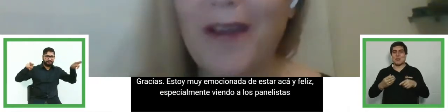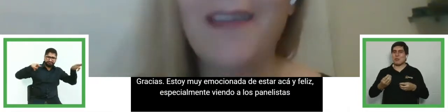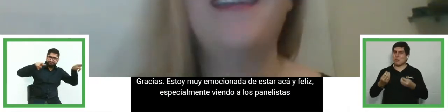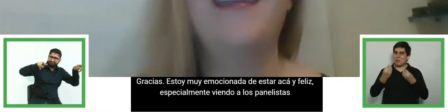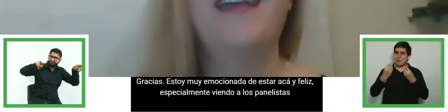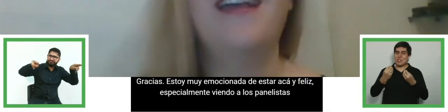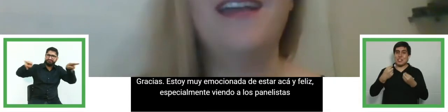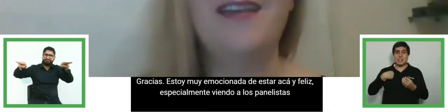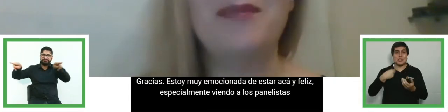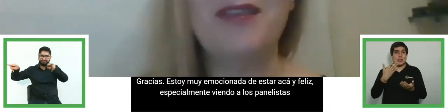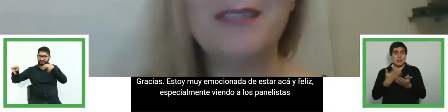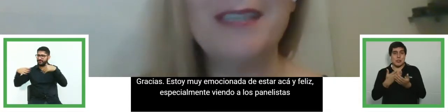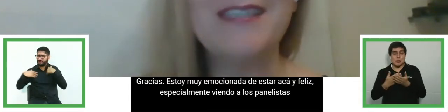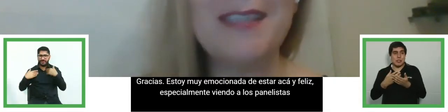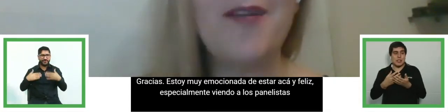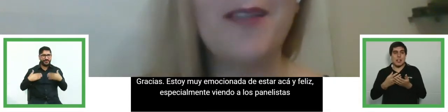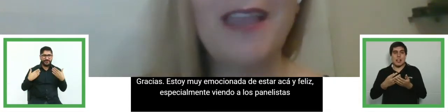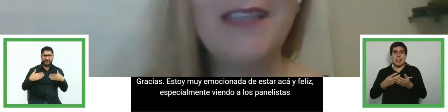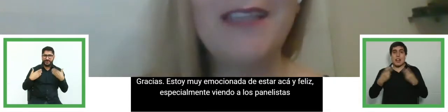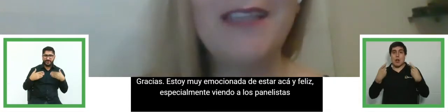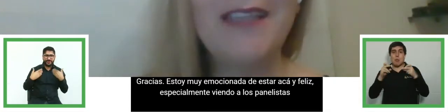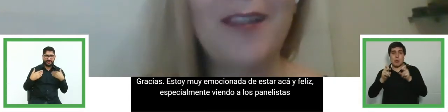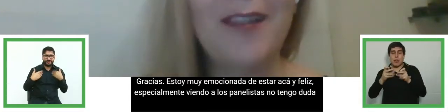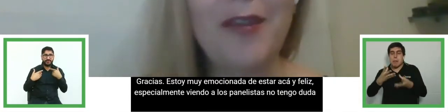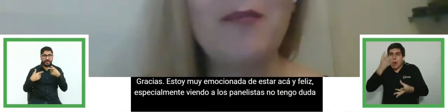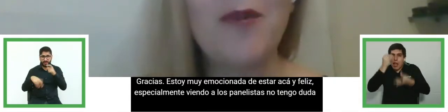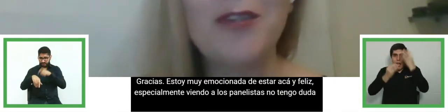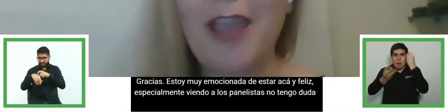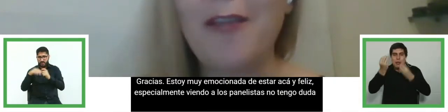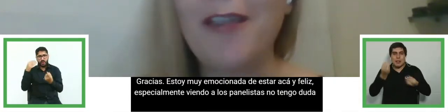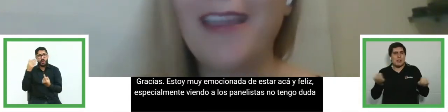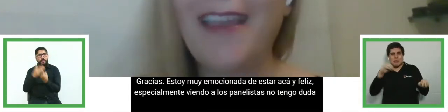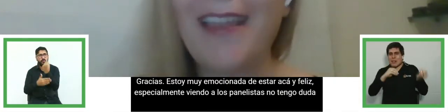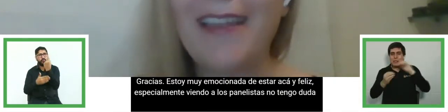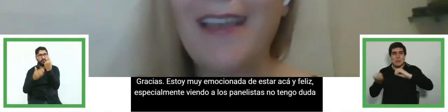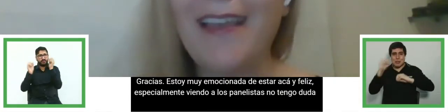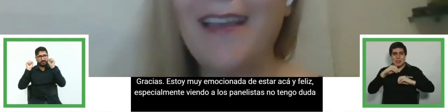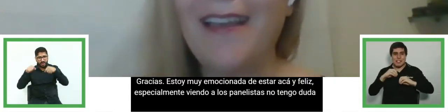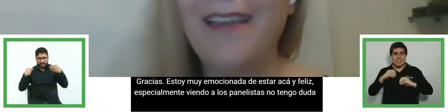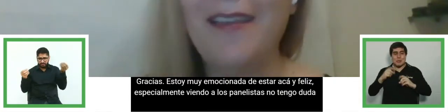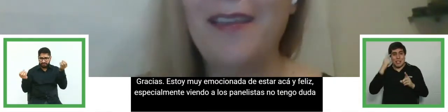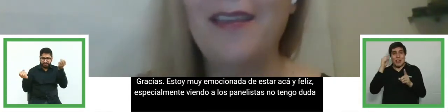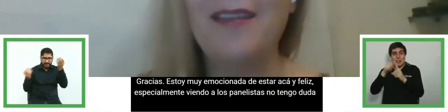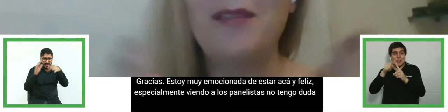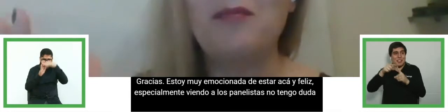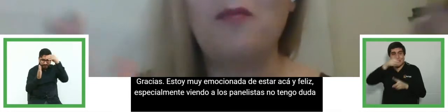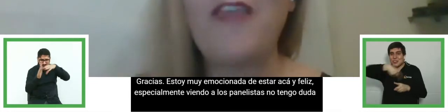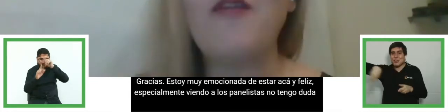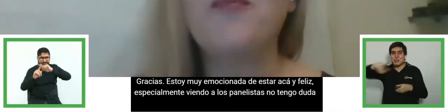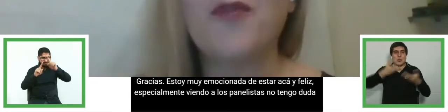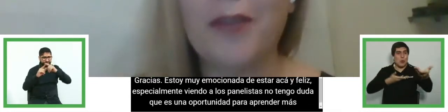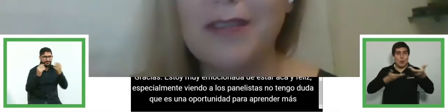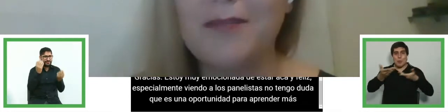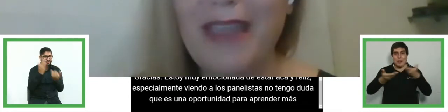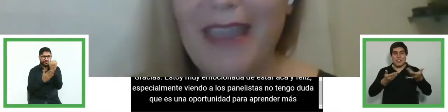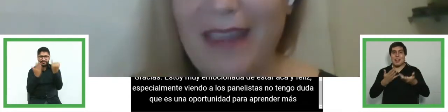esta oportunidad para aprender más, porque esta es la idea, aprender más,